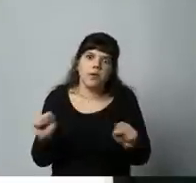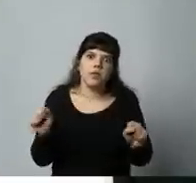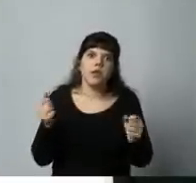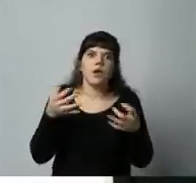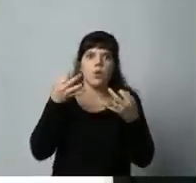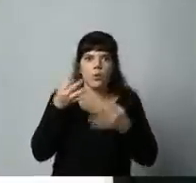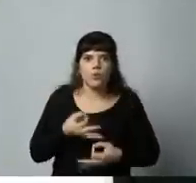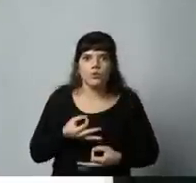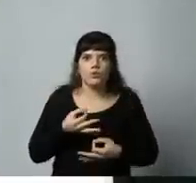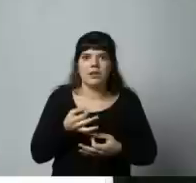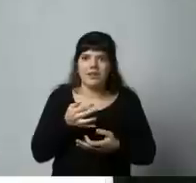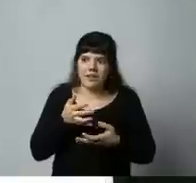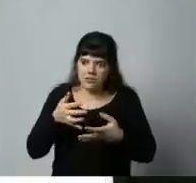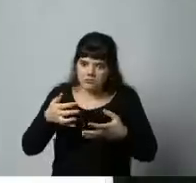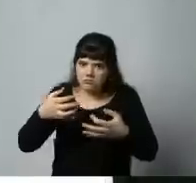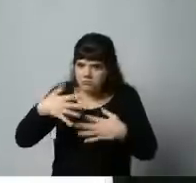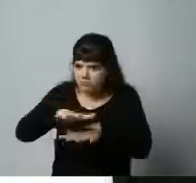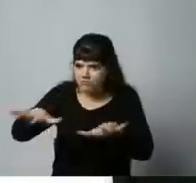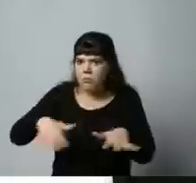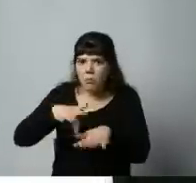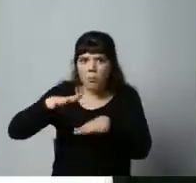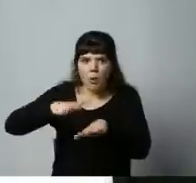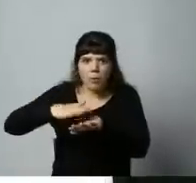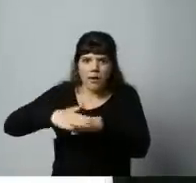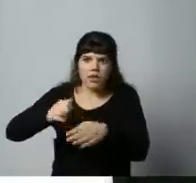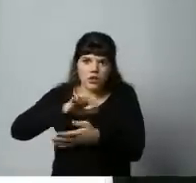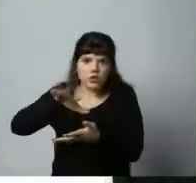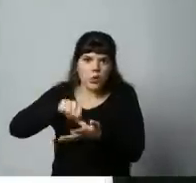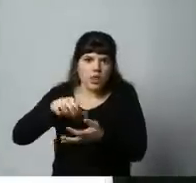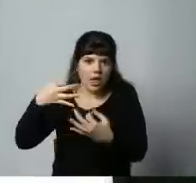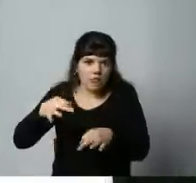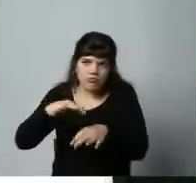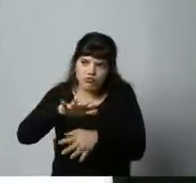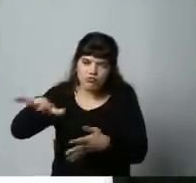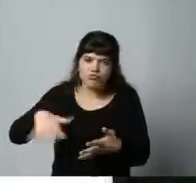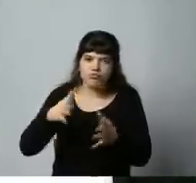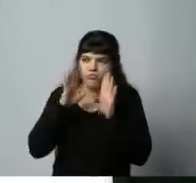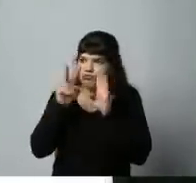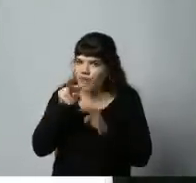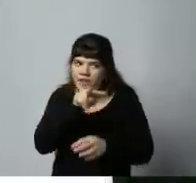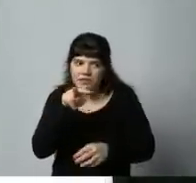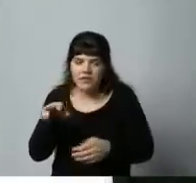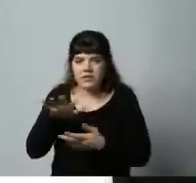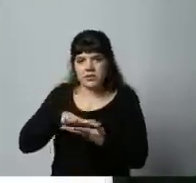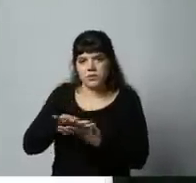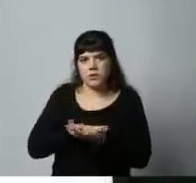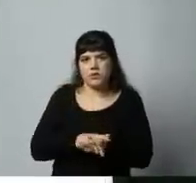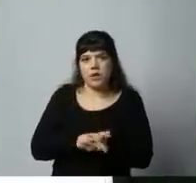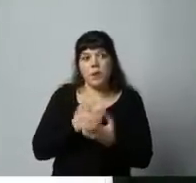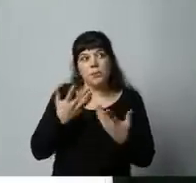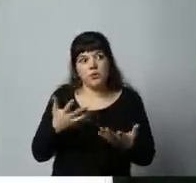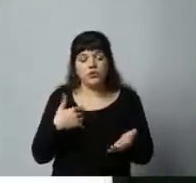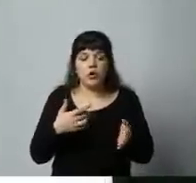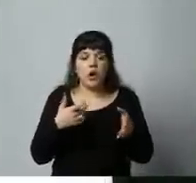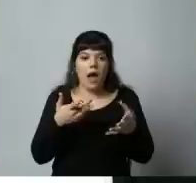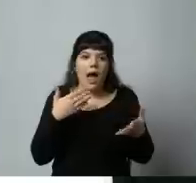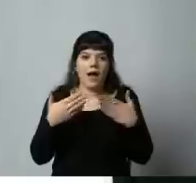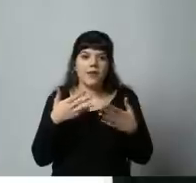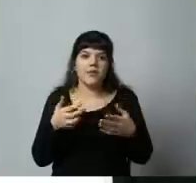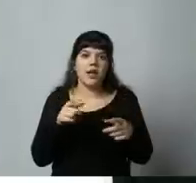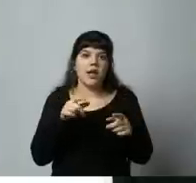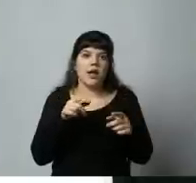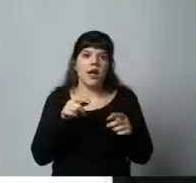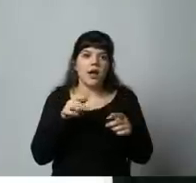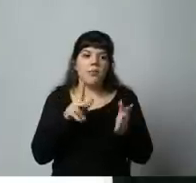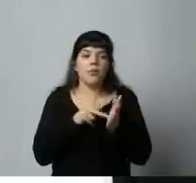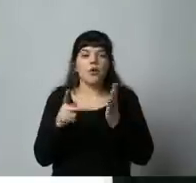justamente estar en la ciudad consolidada no y en ese en esa línea nosotros venimos trabajando un